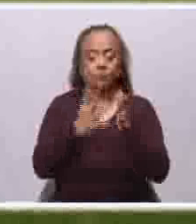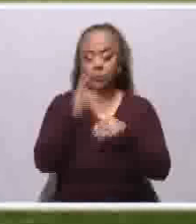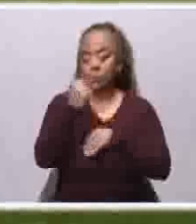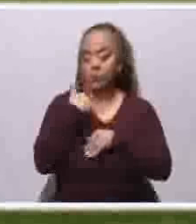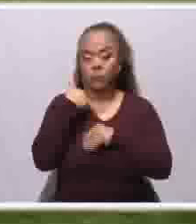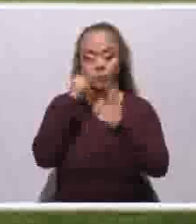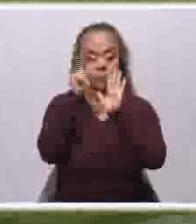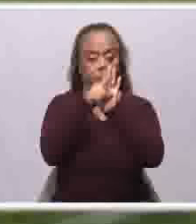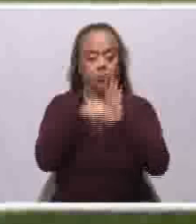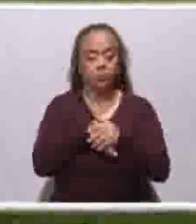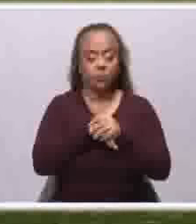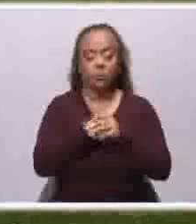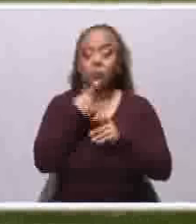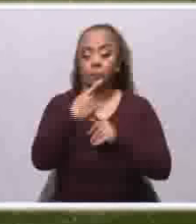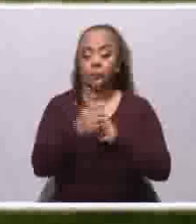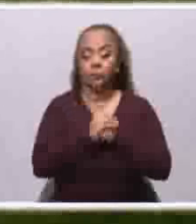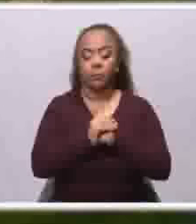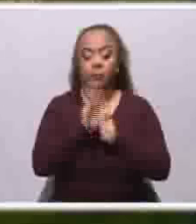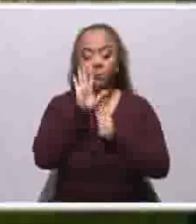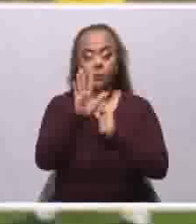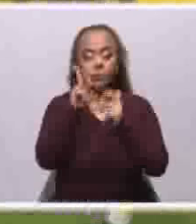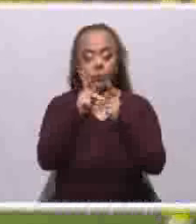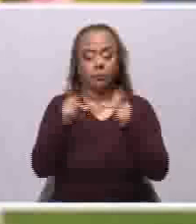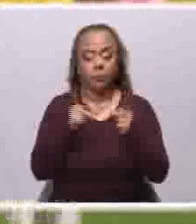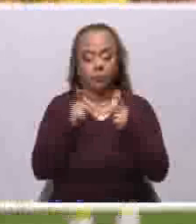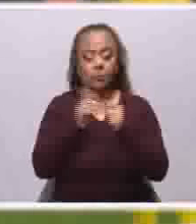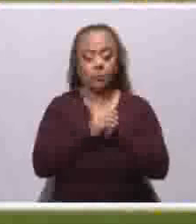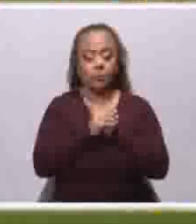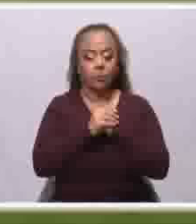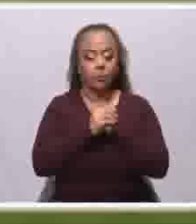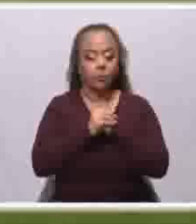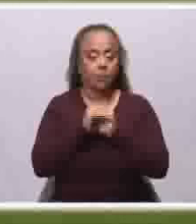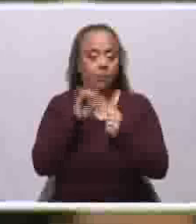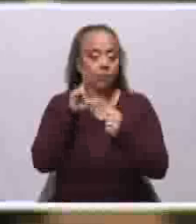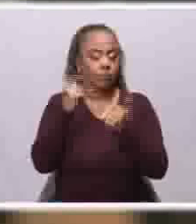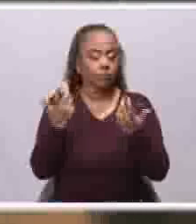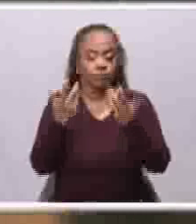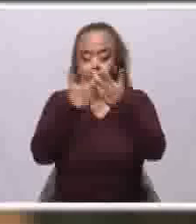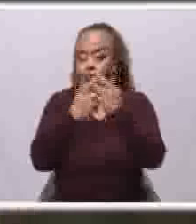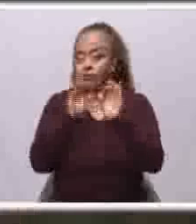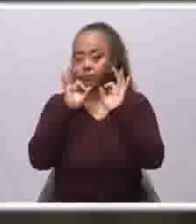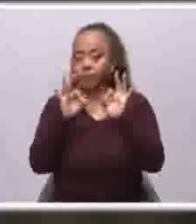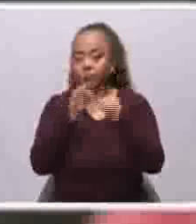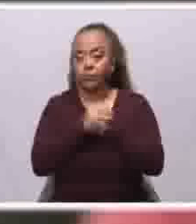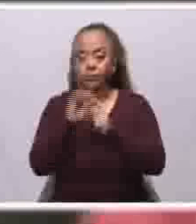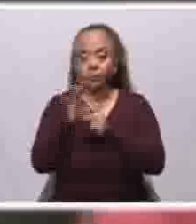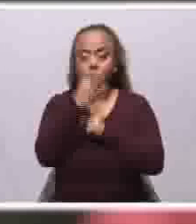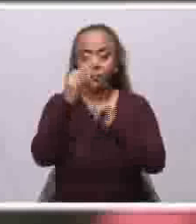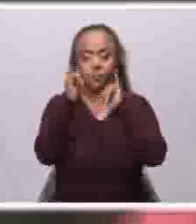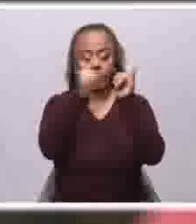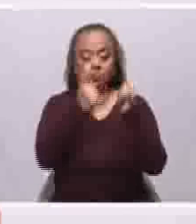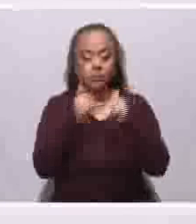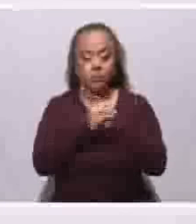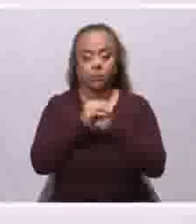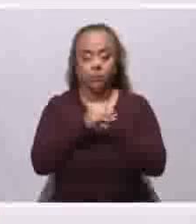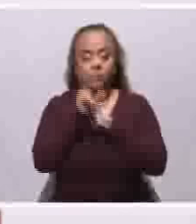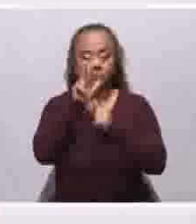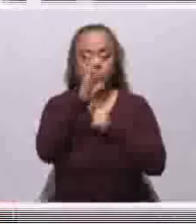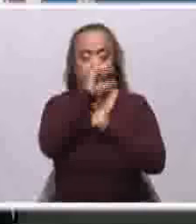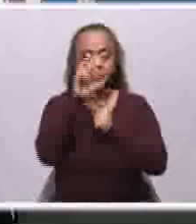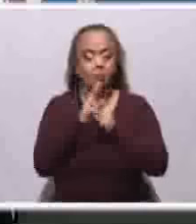minutos aseguraba que su posición en el hearts escocés no se adaptaba muy bien al esquema que se juega en la